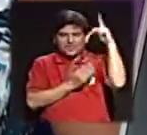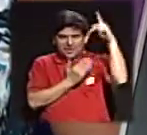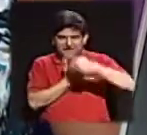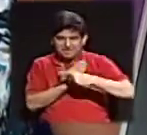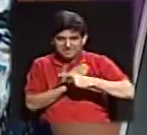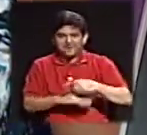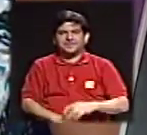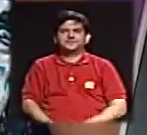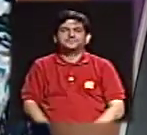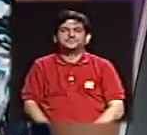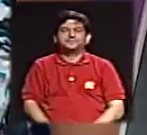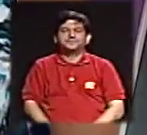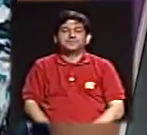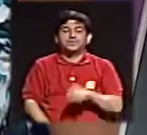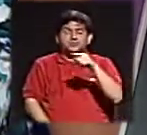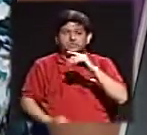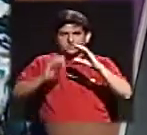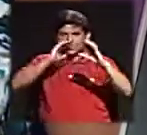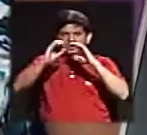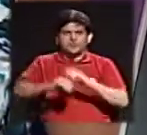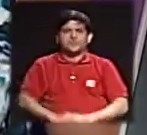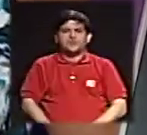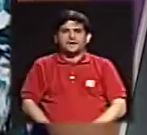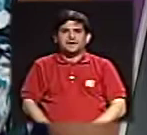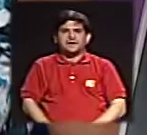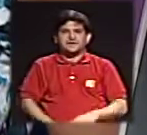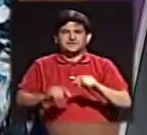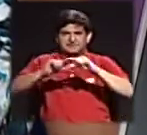programa, y puede escribirnos a